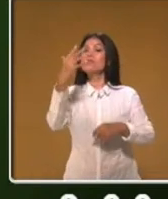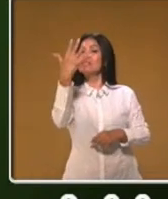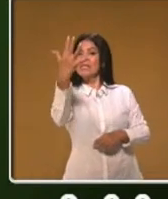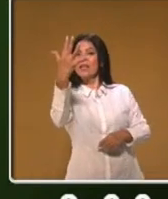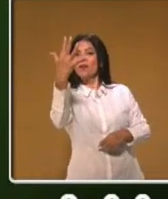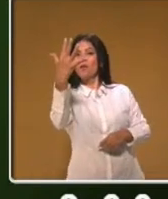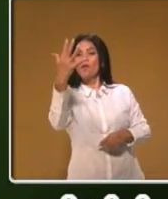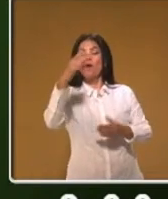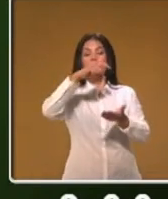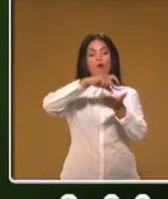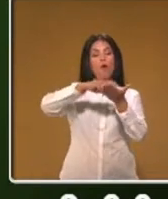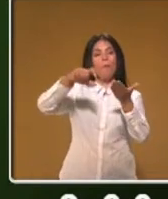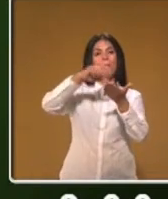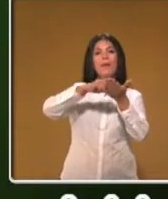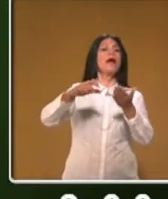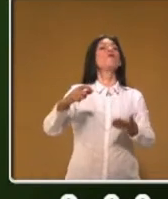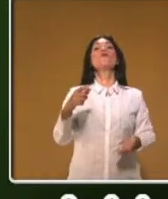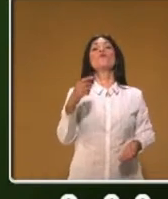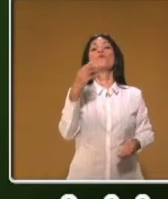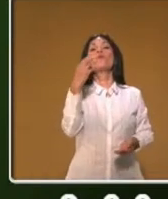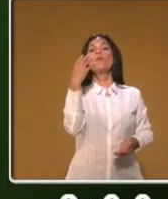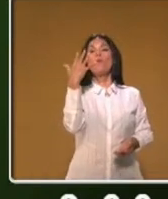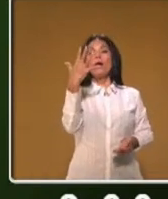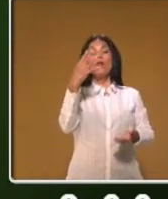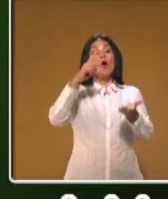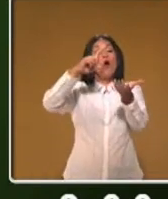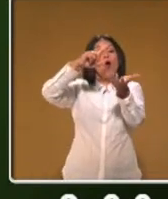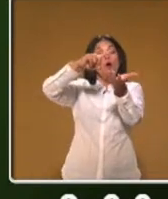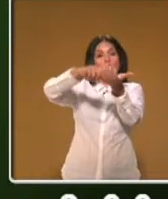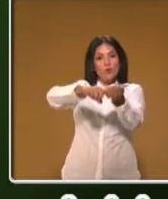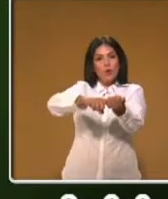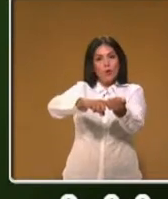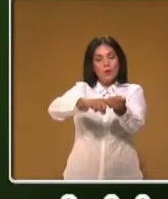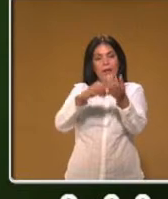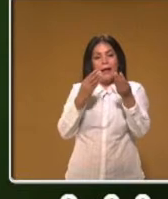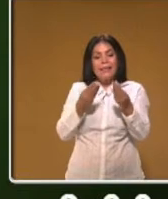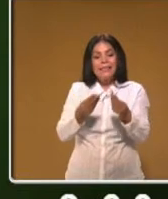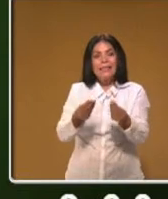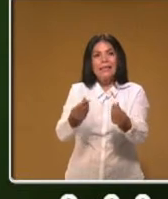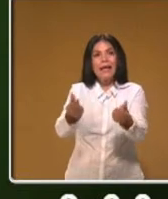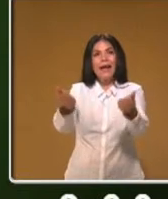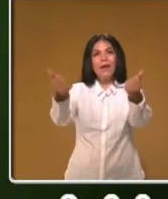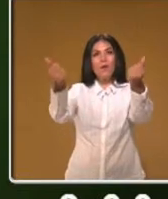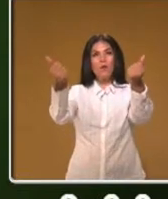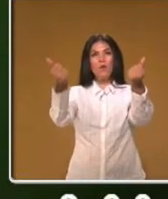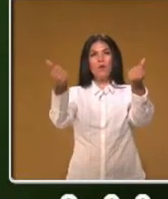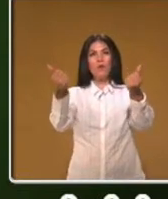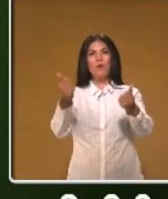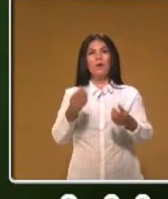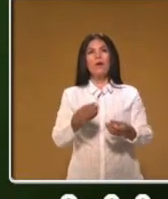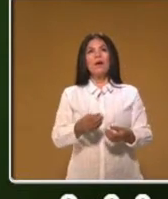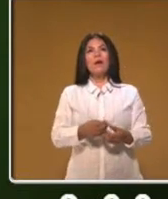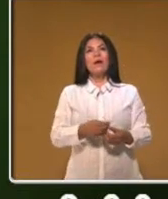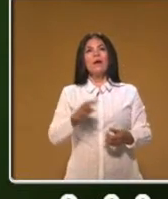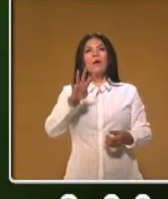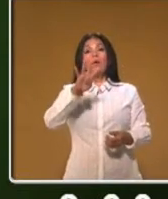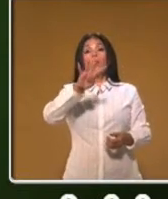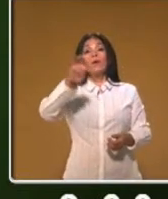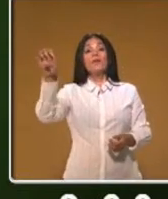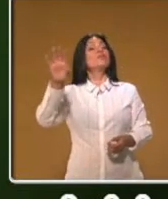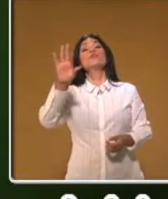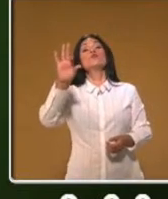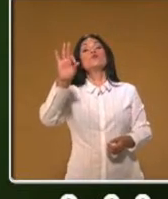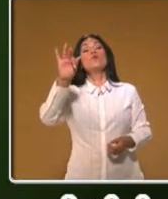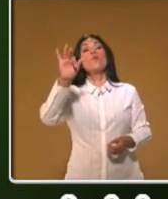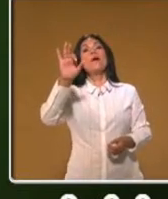gastando 440 pesos. Antes de continuar, voy a aprovechar para tener la primera ecuación que vamos a